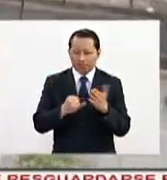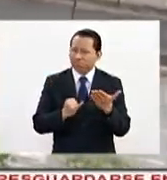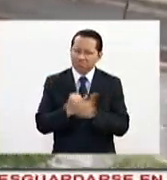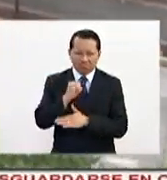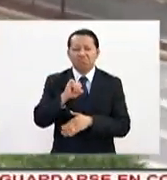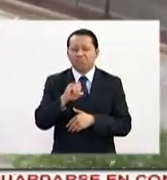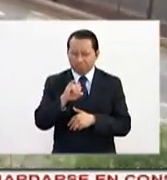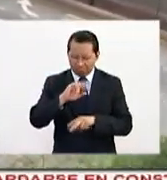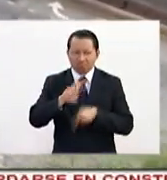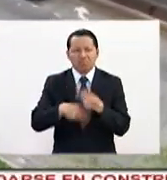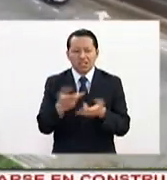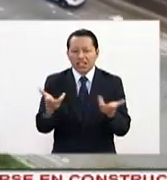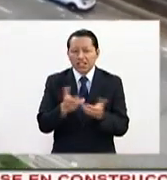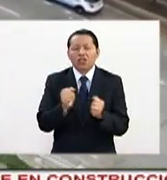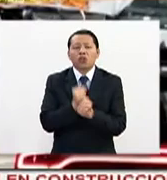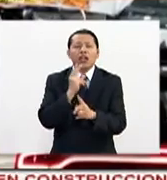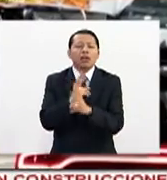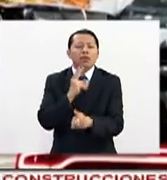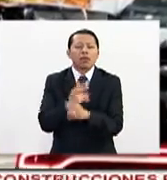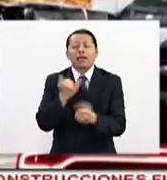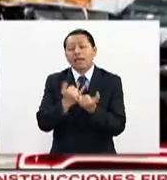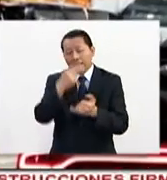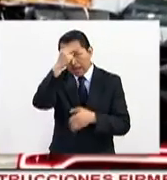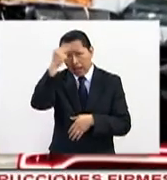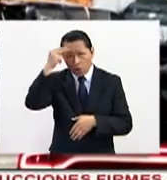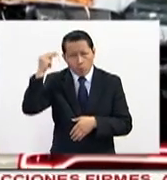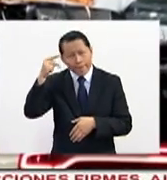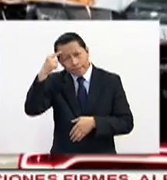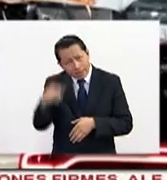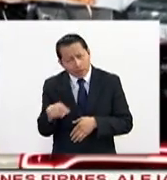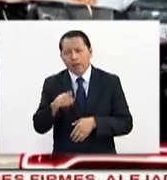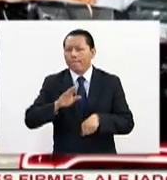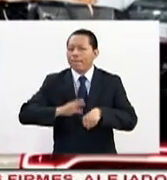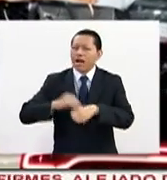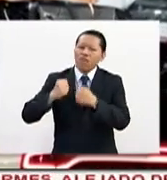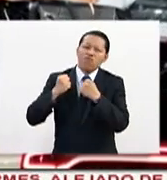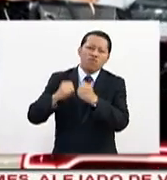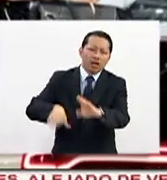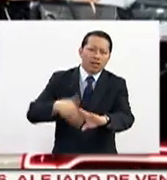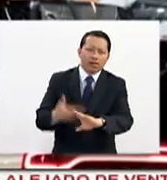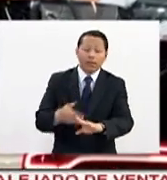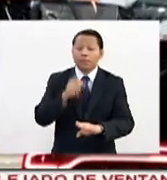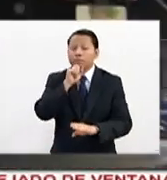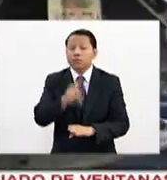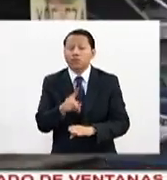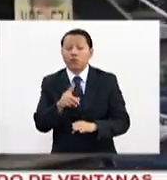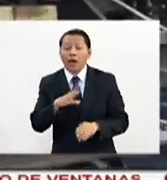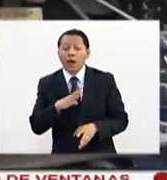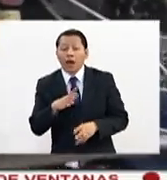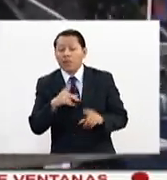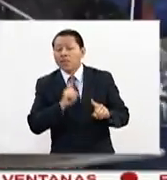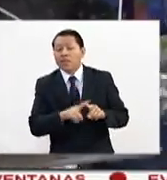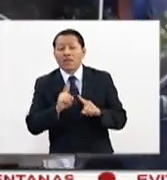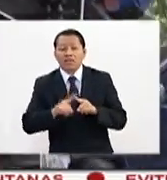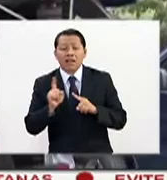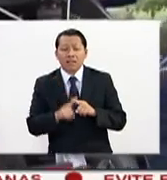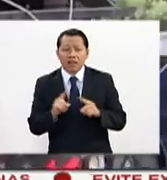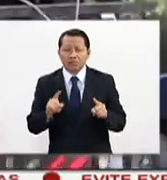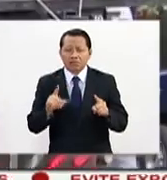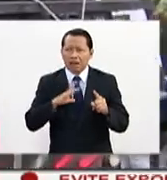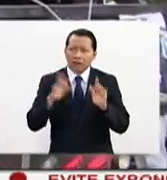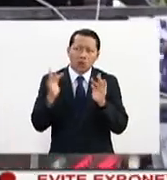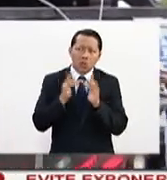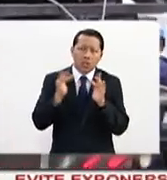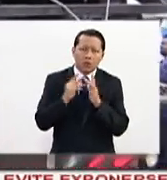hacerlo con una camioneta y en Halloween para causar el mayor daño posible. Además, se confirmaron las teorías de su cercanía con el